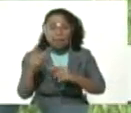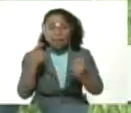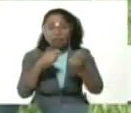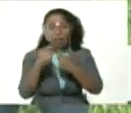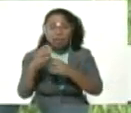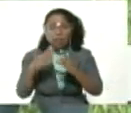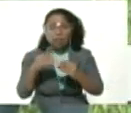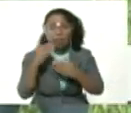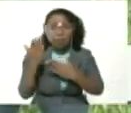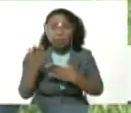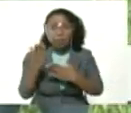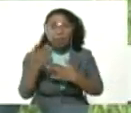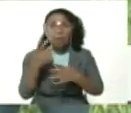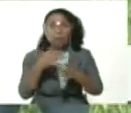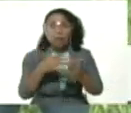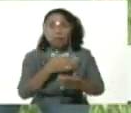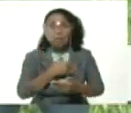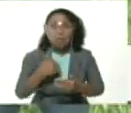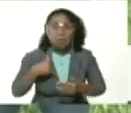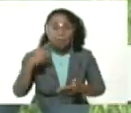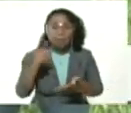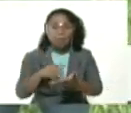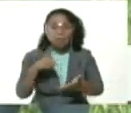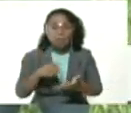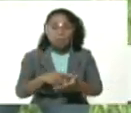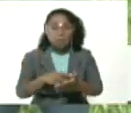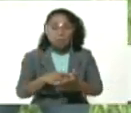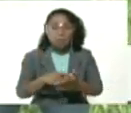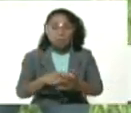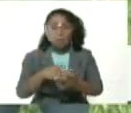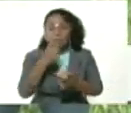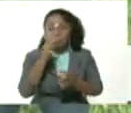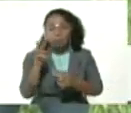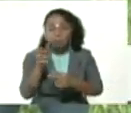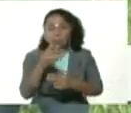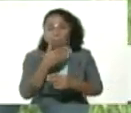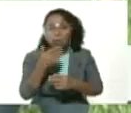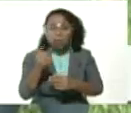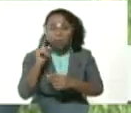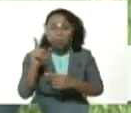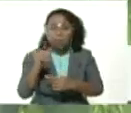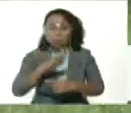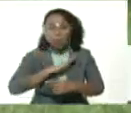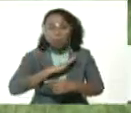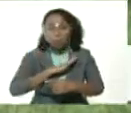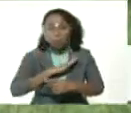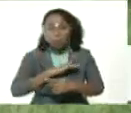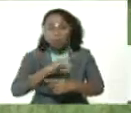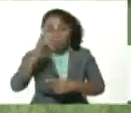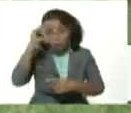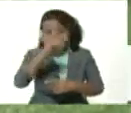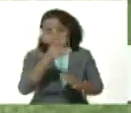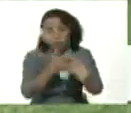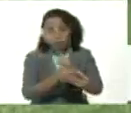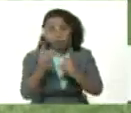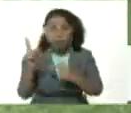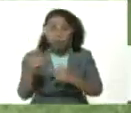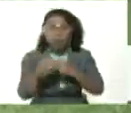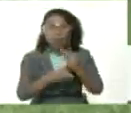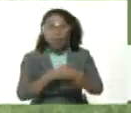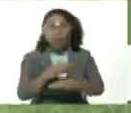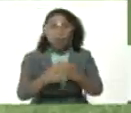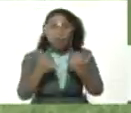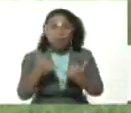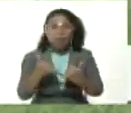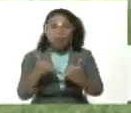todos aquellos productores que quieran participar o que quieran incursionar en la mejora genética de su rebaño. Agropecuaria La Costanera actualmente